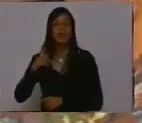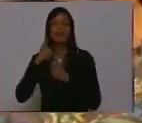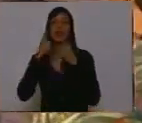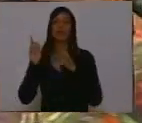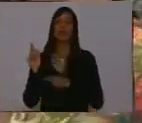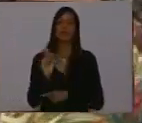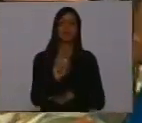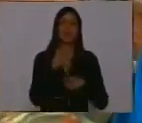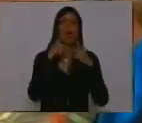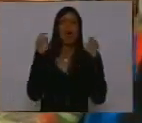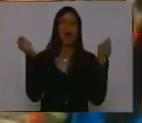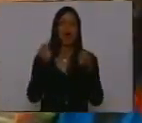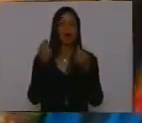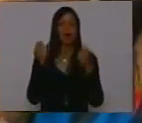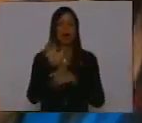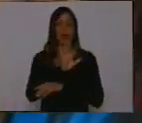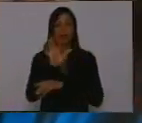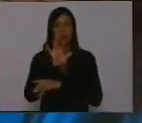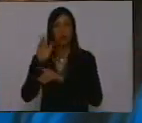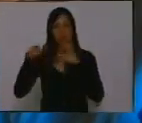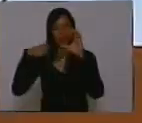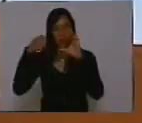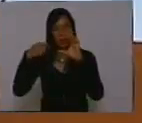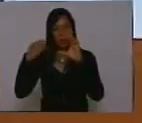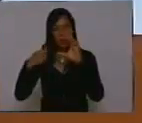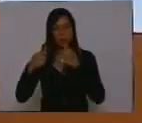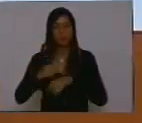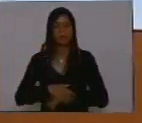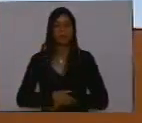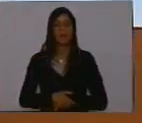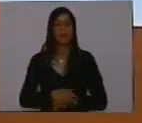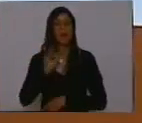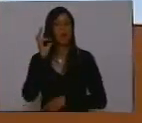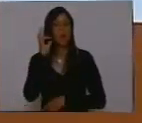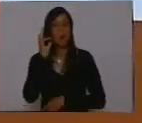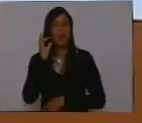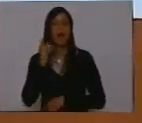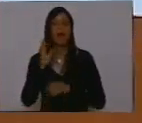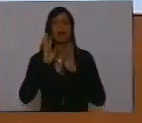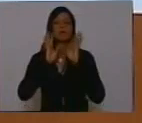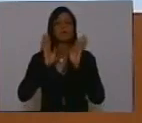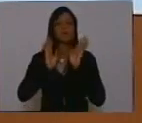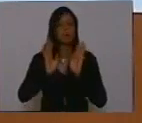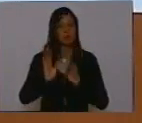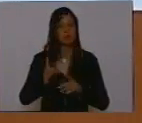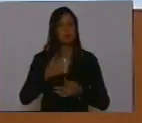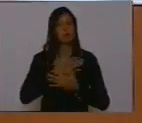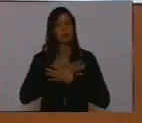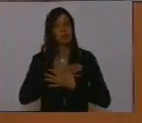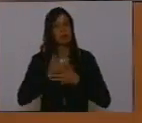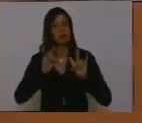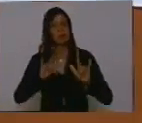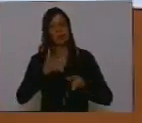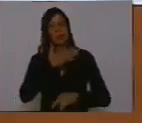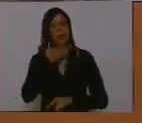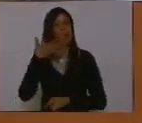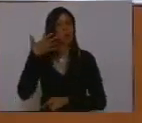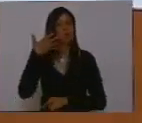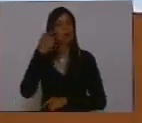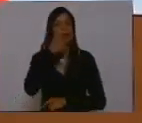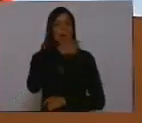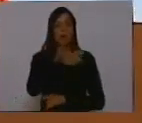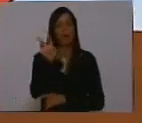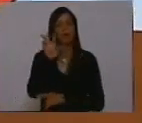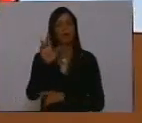Nacional Constituyente. En tal sentido, Bonafini expresó su solidaridad y orgullo con todo el pueblo venezolano, con el presidente